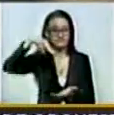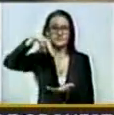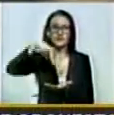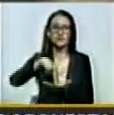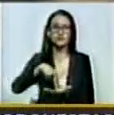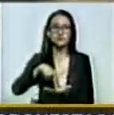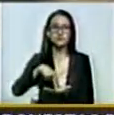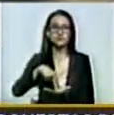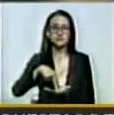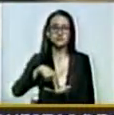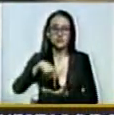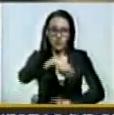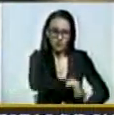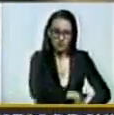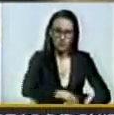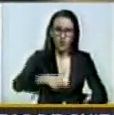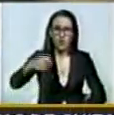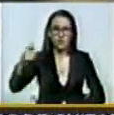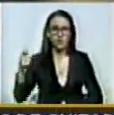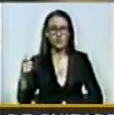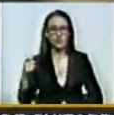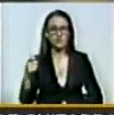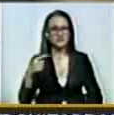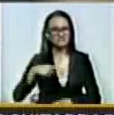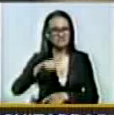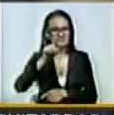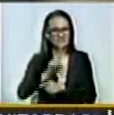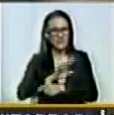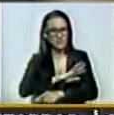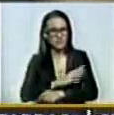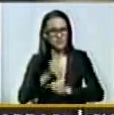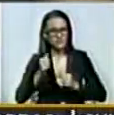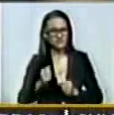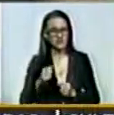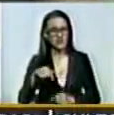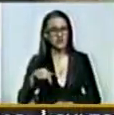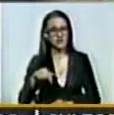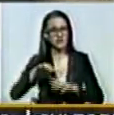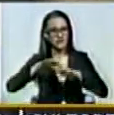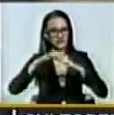blande su espada cuando la principal potencia del planeta Tierra